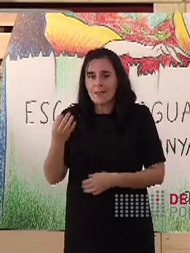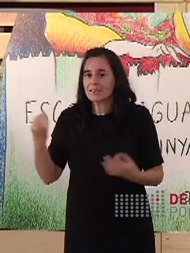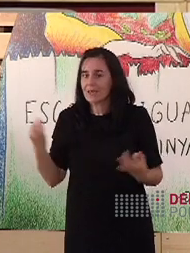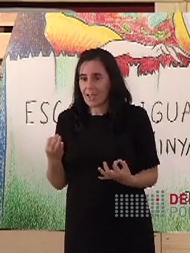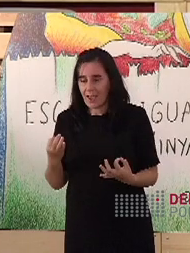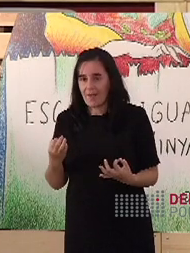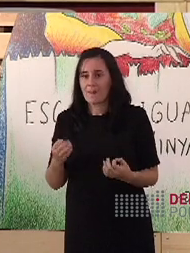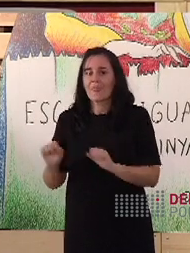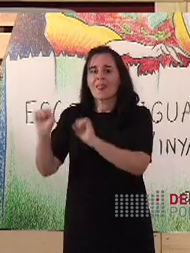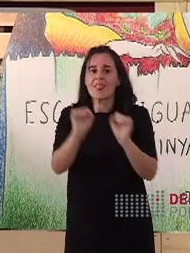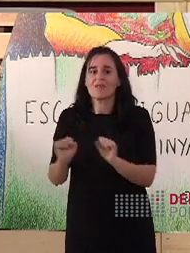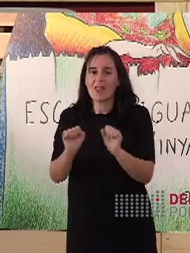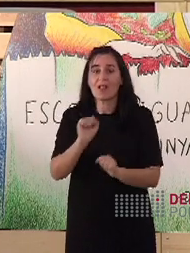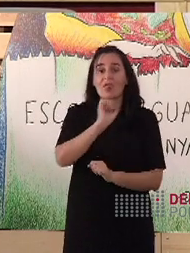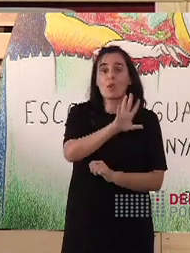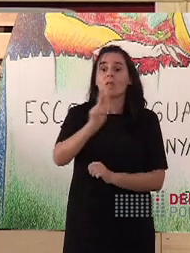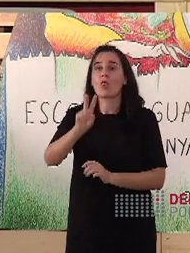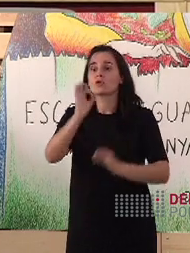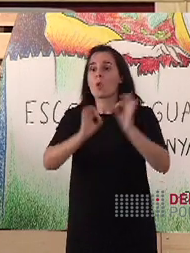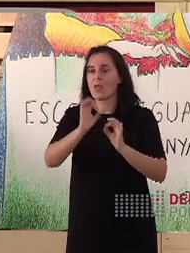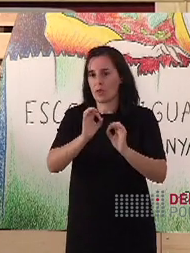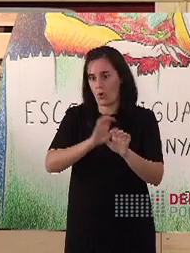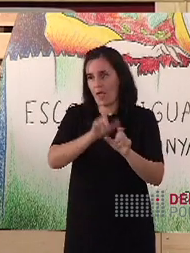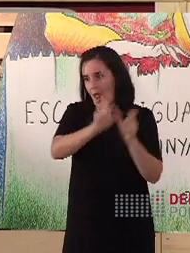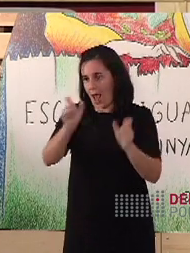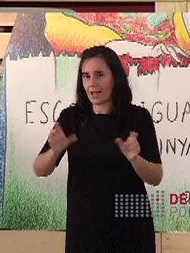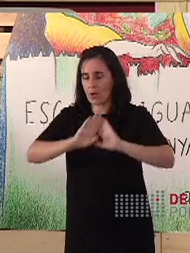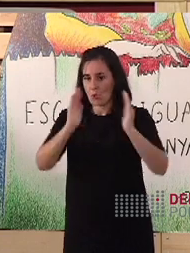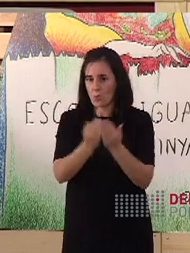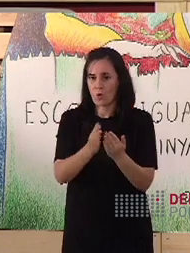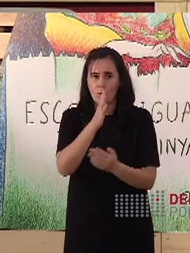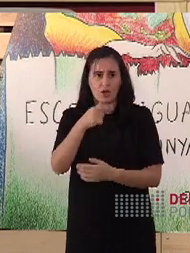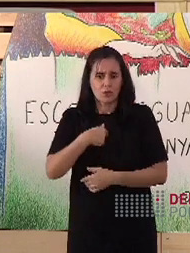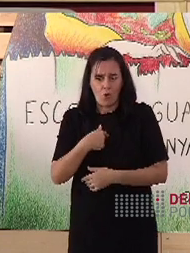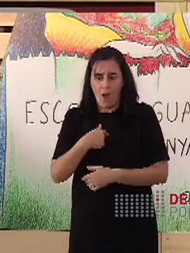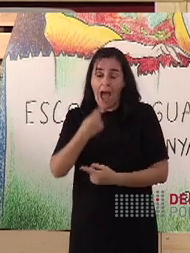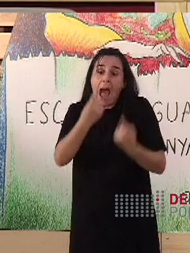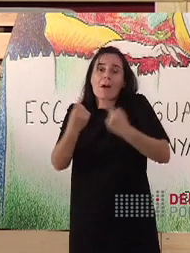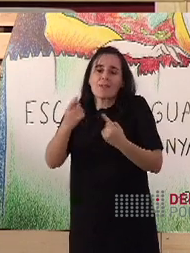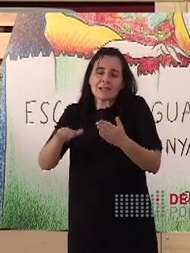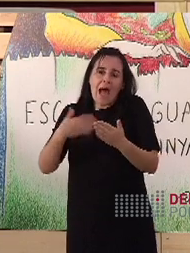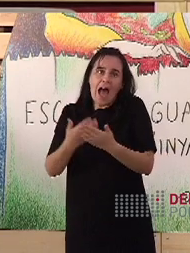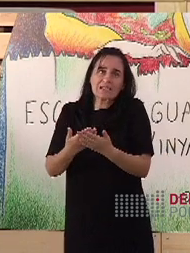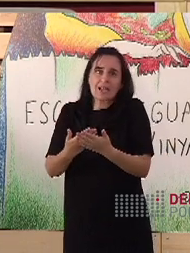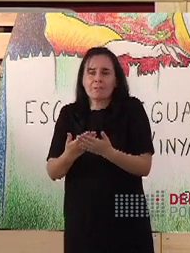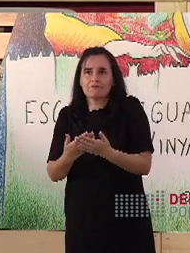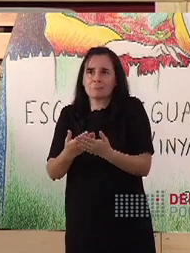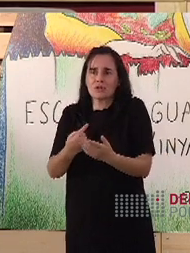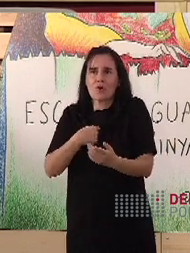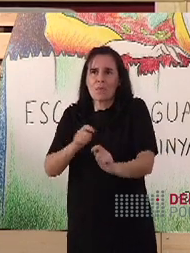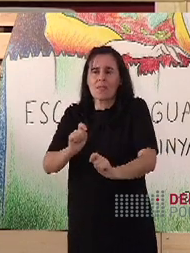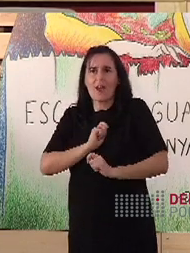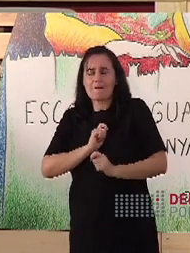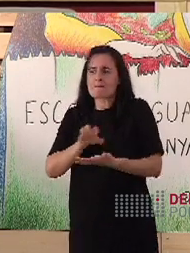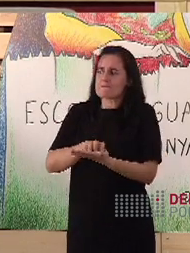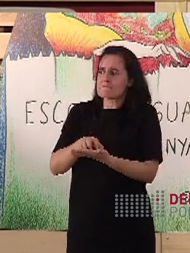o 52% da poboación, que a mí non se me ocurre. Mira que a veces me fan hasta me fan decir,